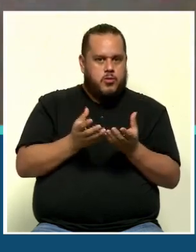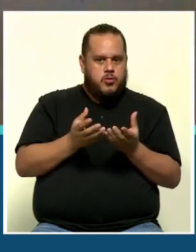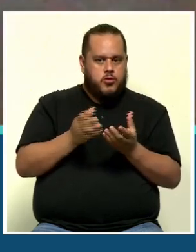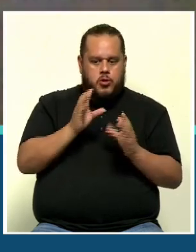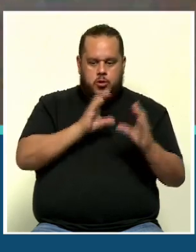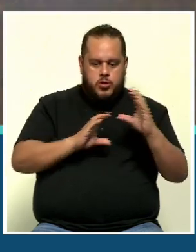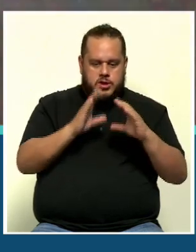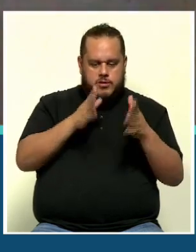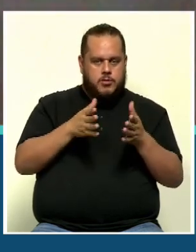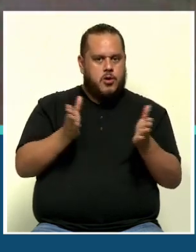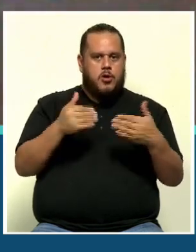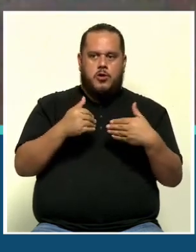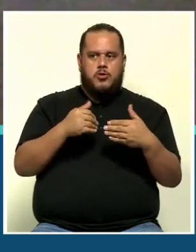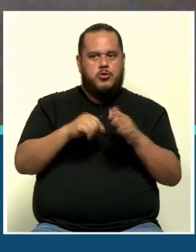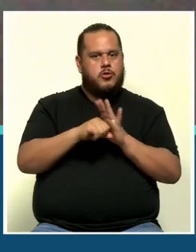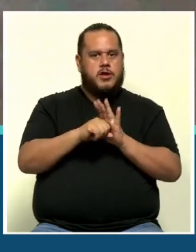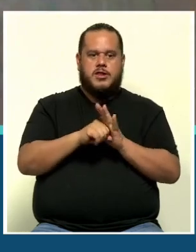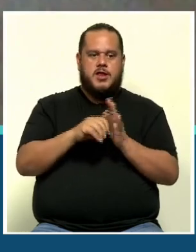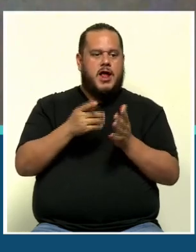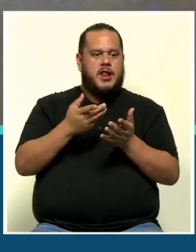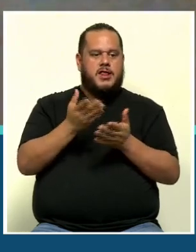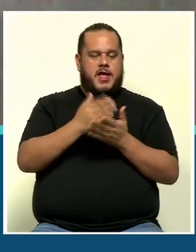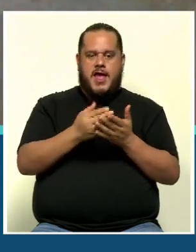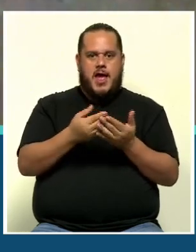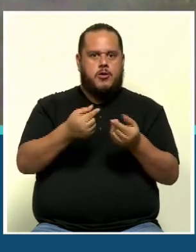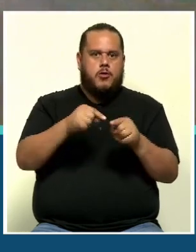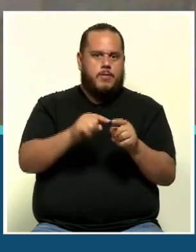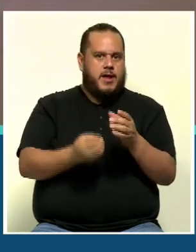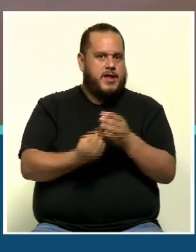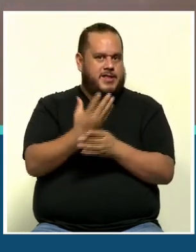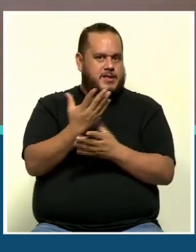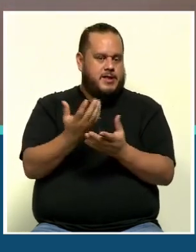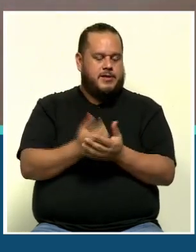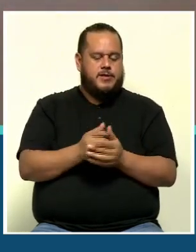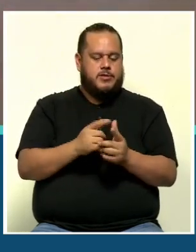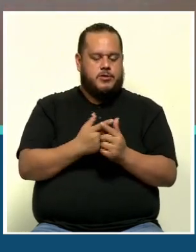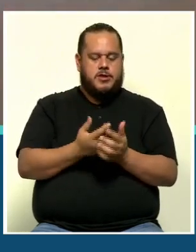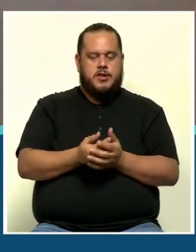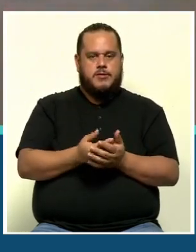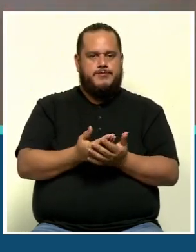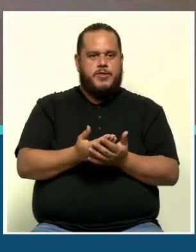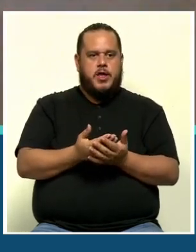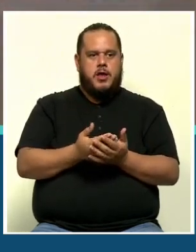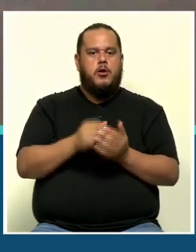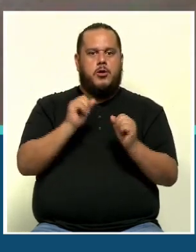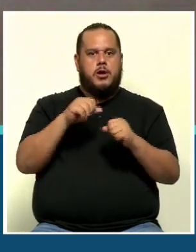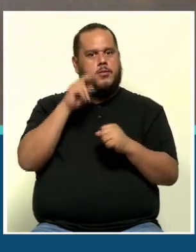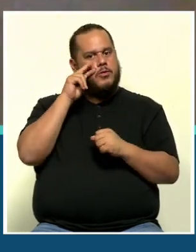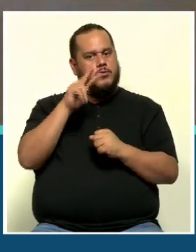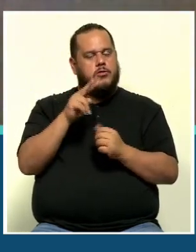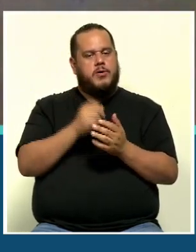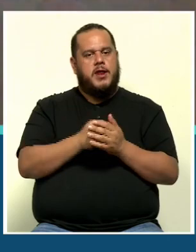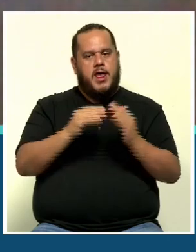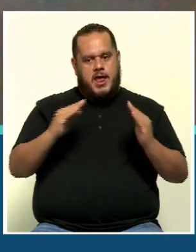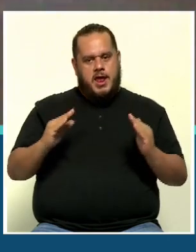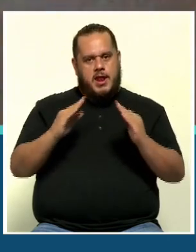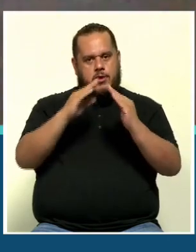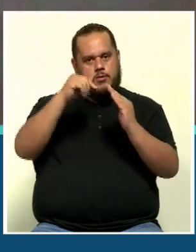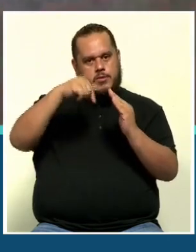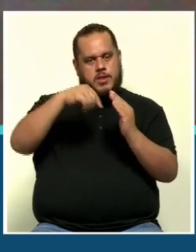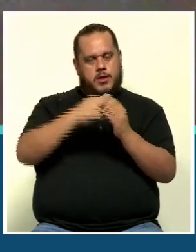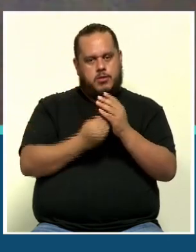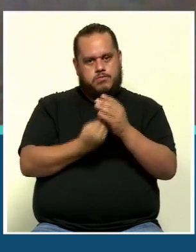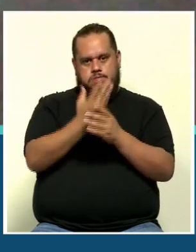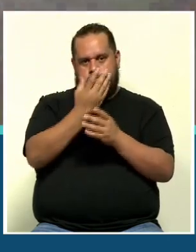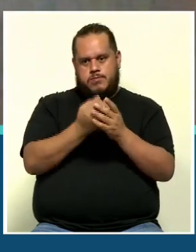no hay señal precursor de estos eventos. Y bueno, como la que pudimos ver en la cumbre hoy de